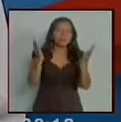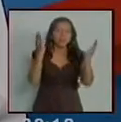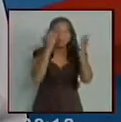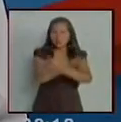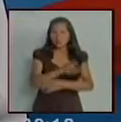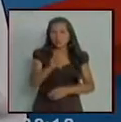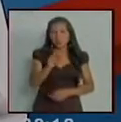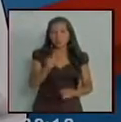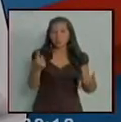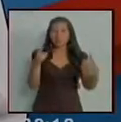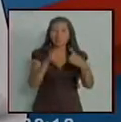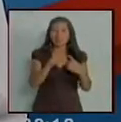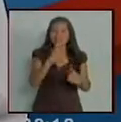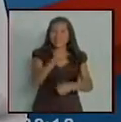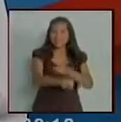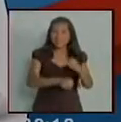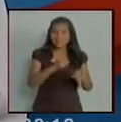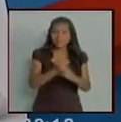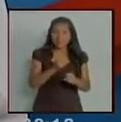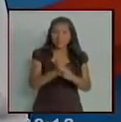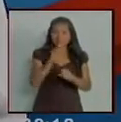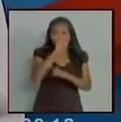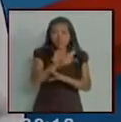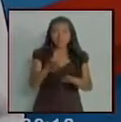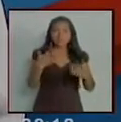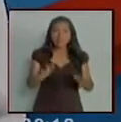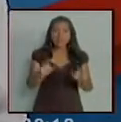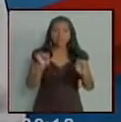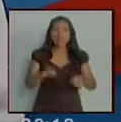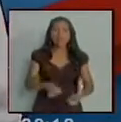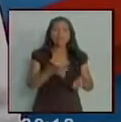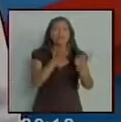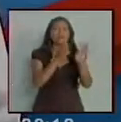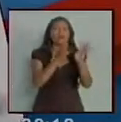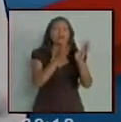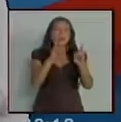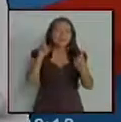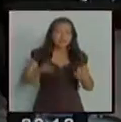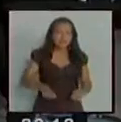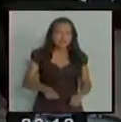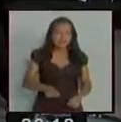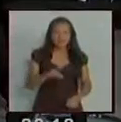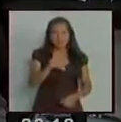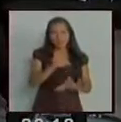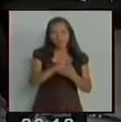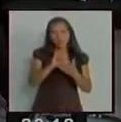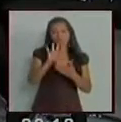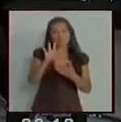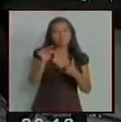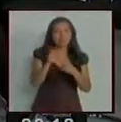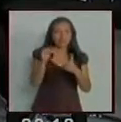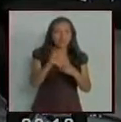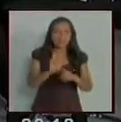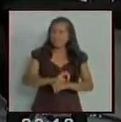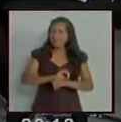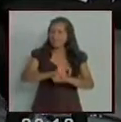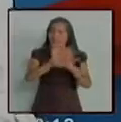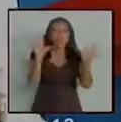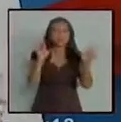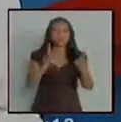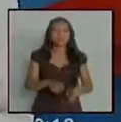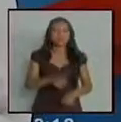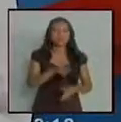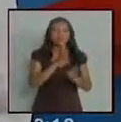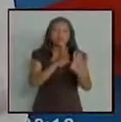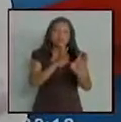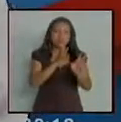terminado el desarrollo del lenguaje. ¿Qué significa? Que nos debe estar haciendo oraciones mínimamente de 3 a 4 palabras claras, ¿no?